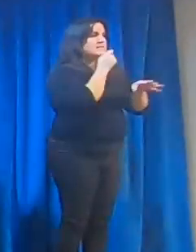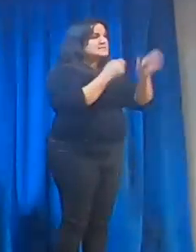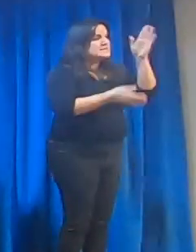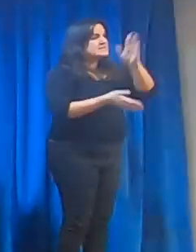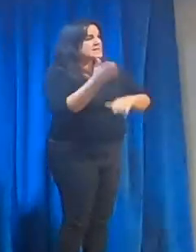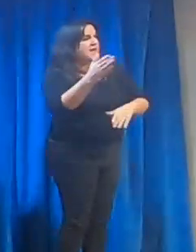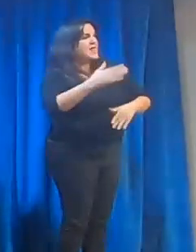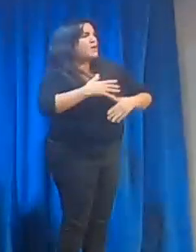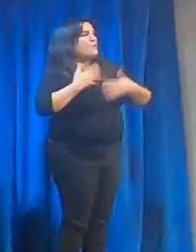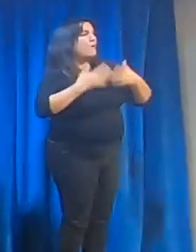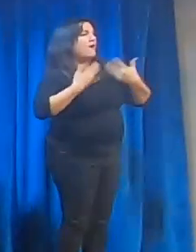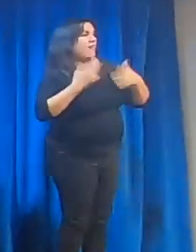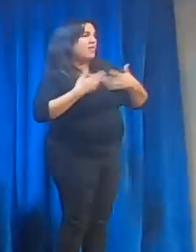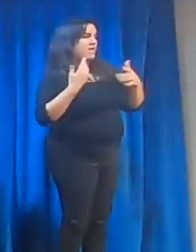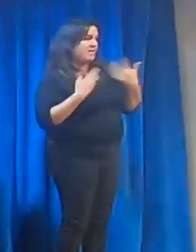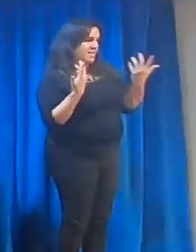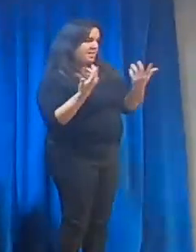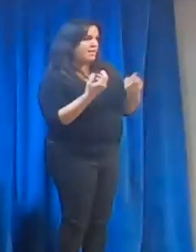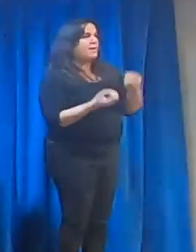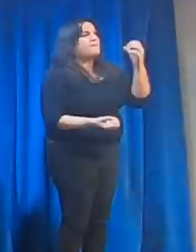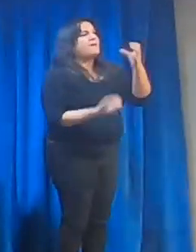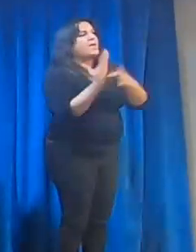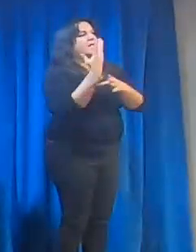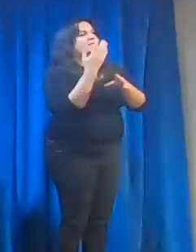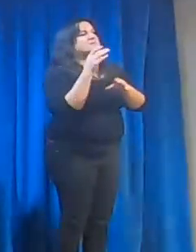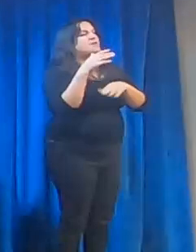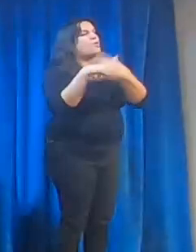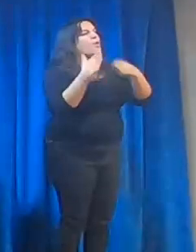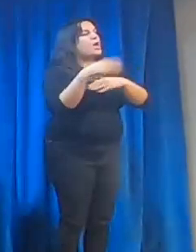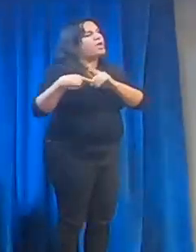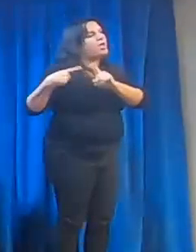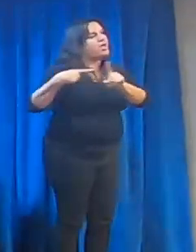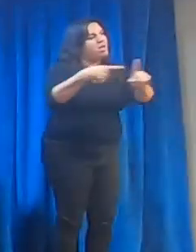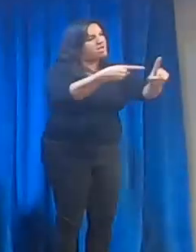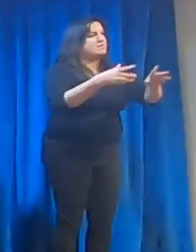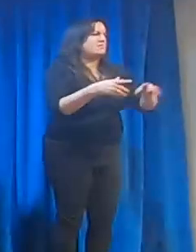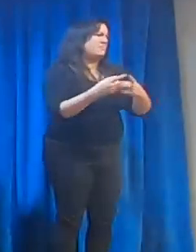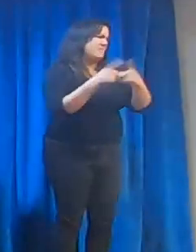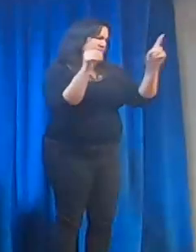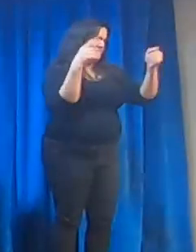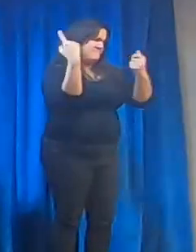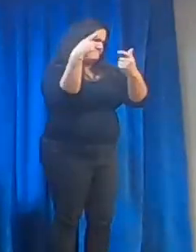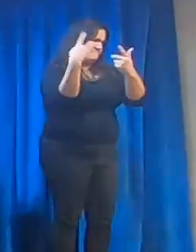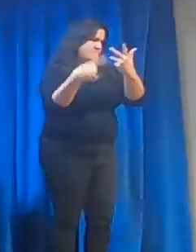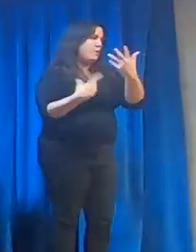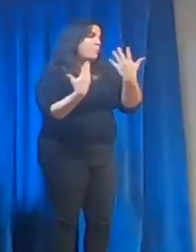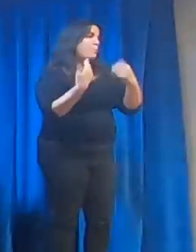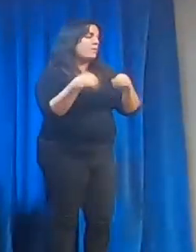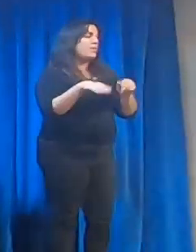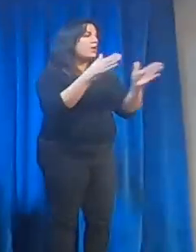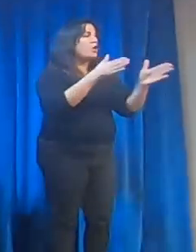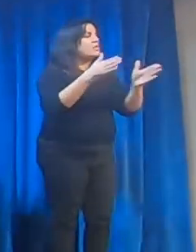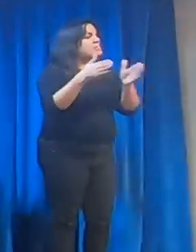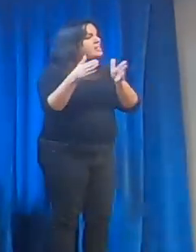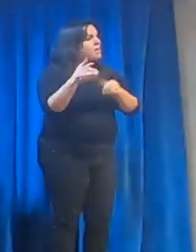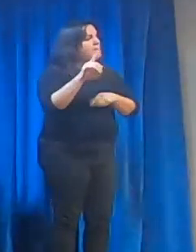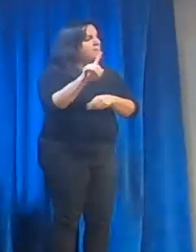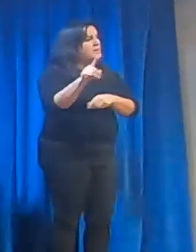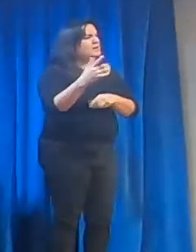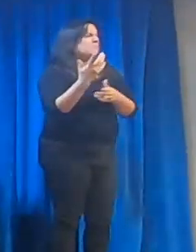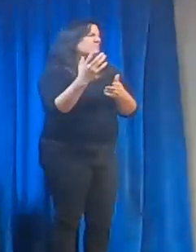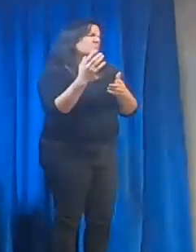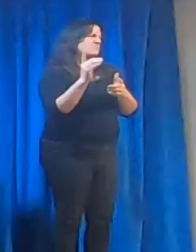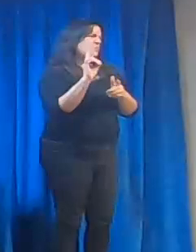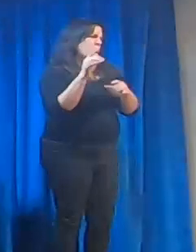los chicos, y ahí aparecen los juegos de persecución, aparecen distintos juegos. Se lo puede ordenar, pero no sería